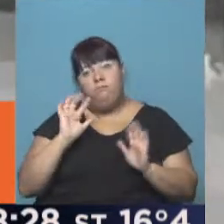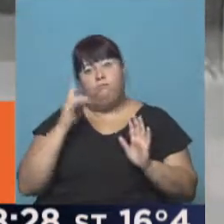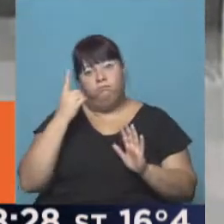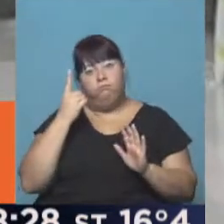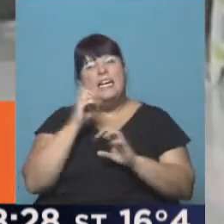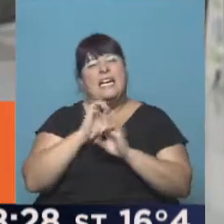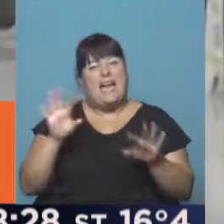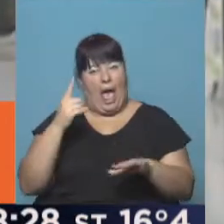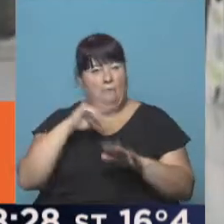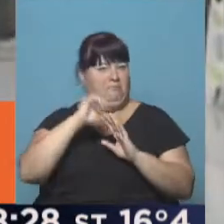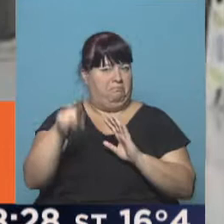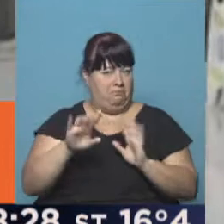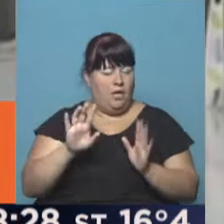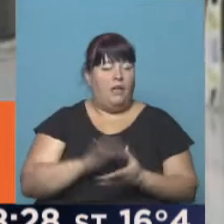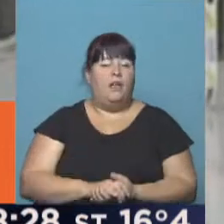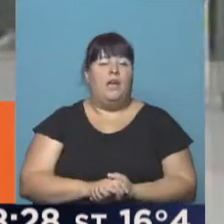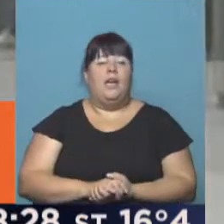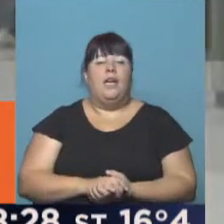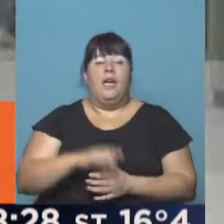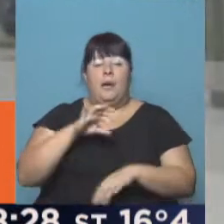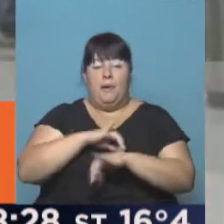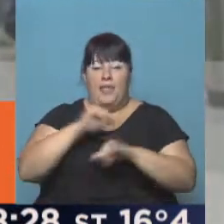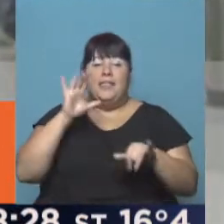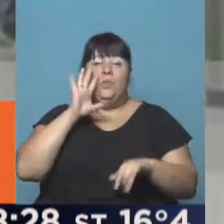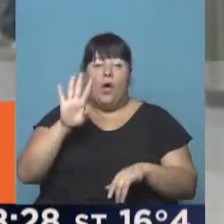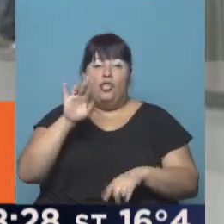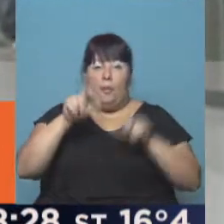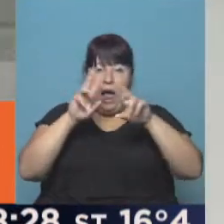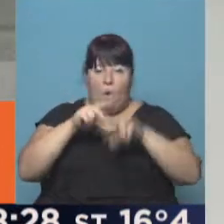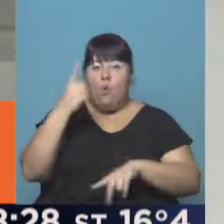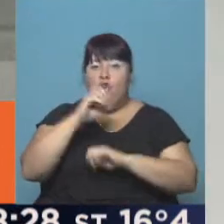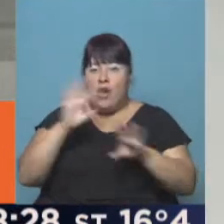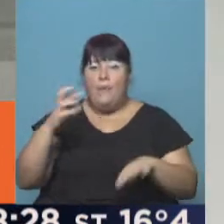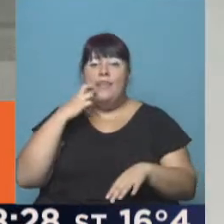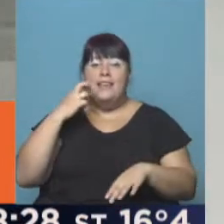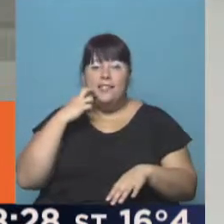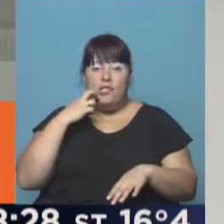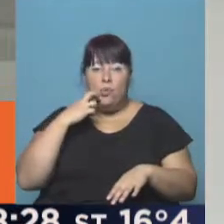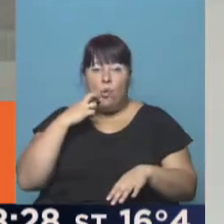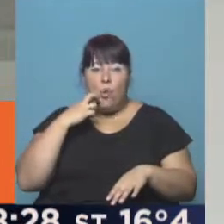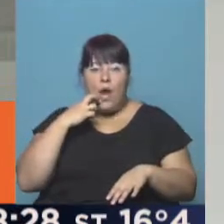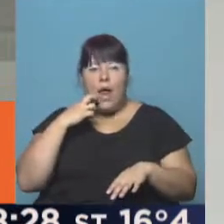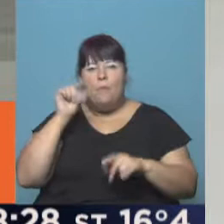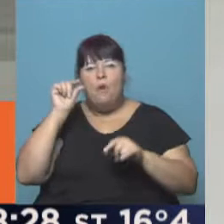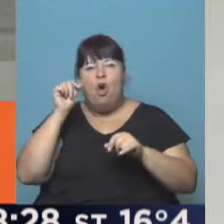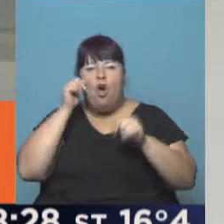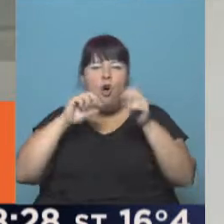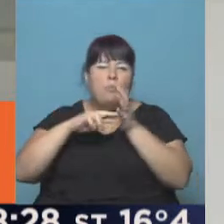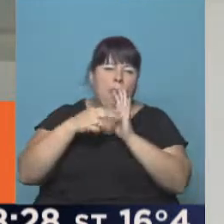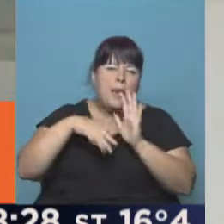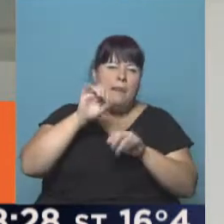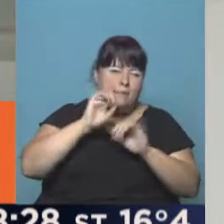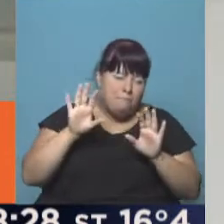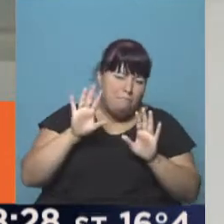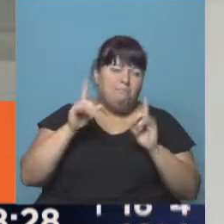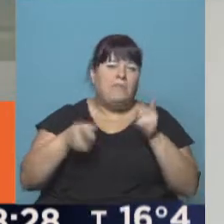de gravedad. El parte dice 54 atendidos, uno grave, 19 personas con algún tipo de complicación más